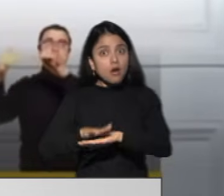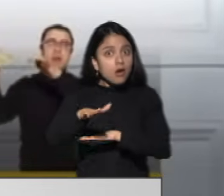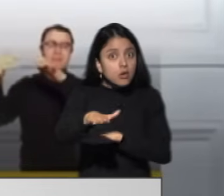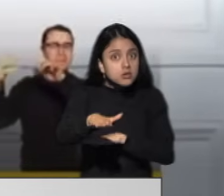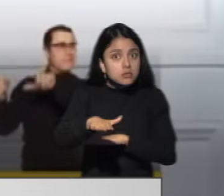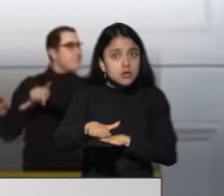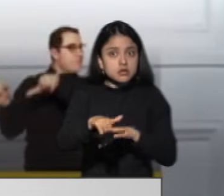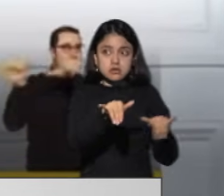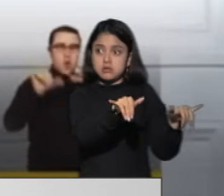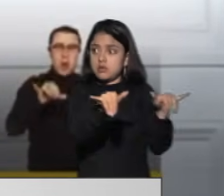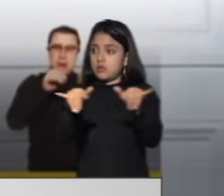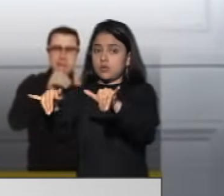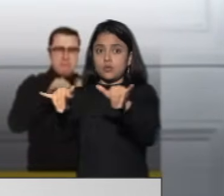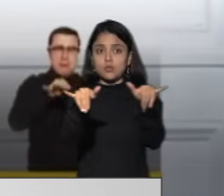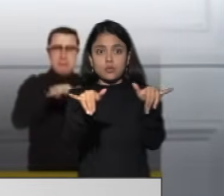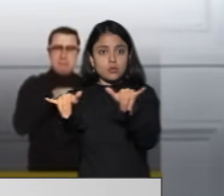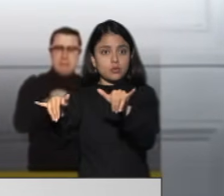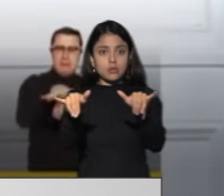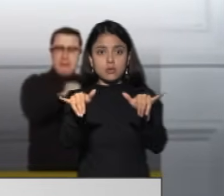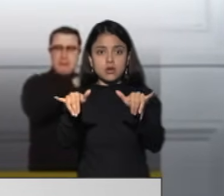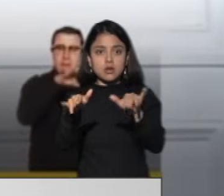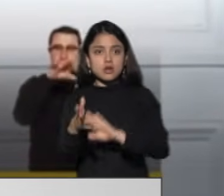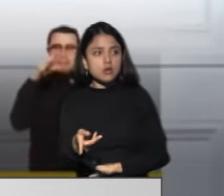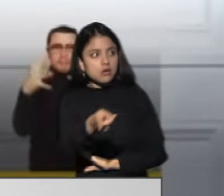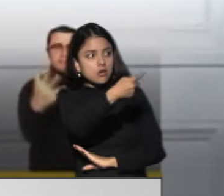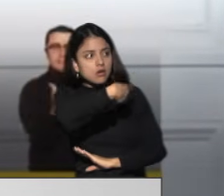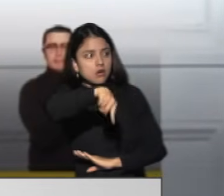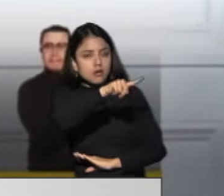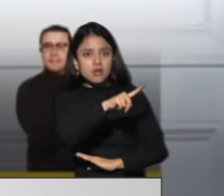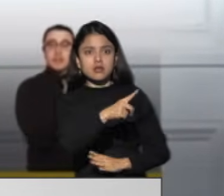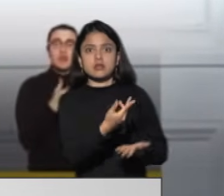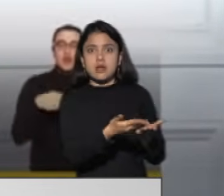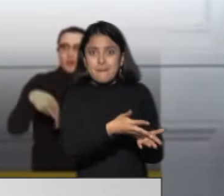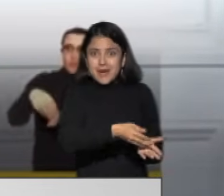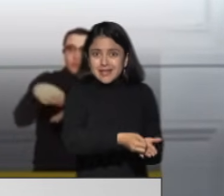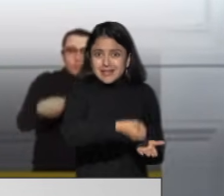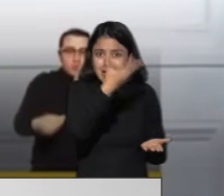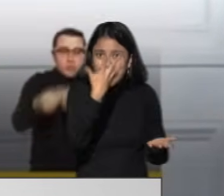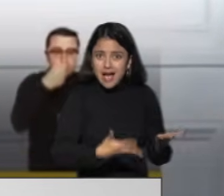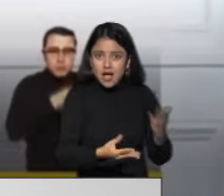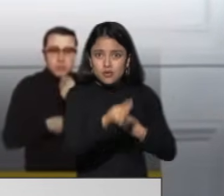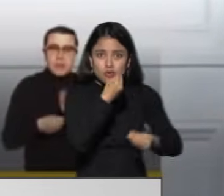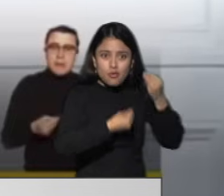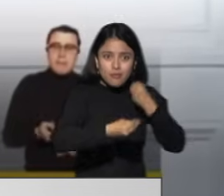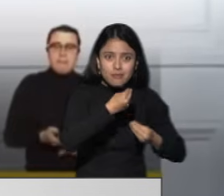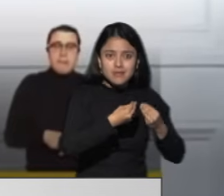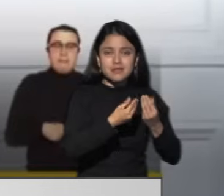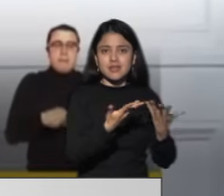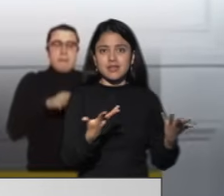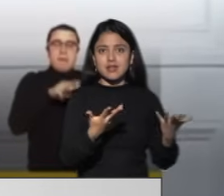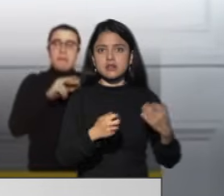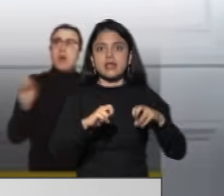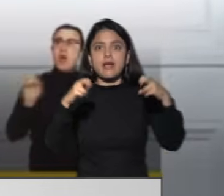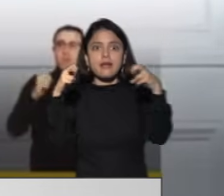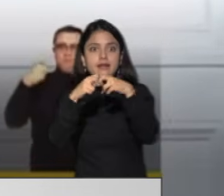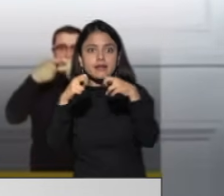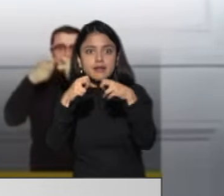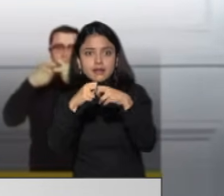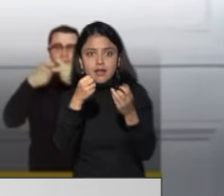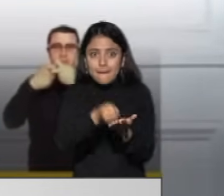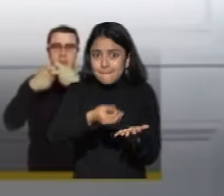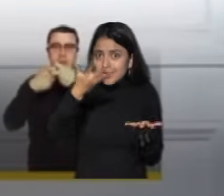muy similares tendrían que ver con alza de precios de alimentos y con carestías energéticas,